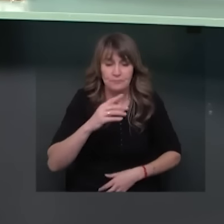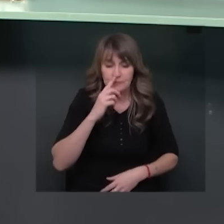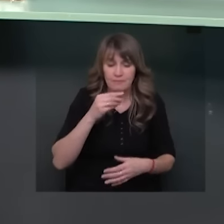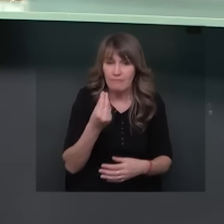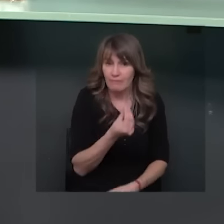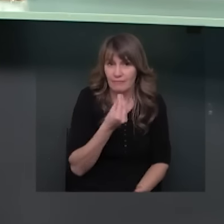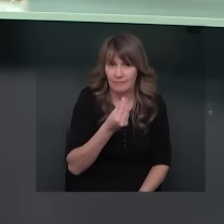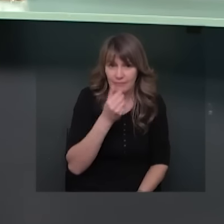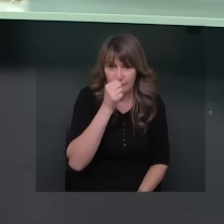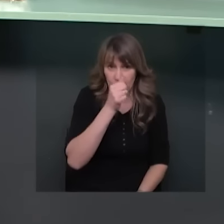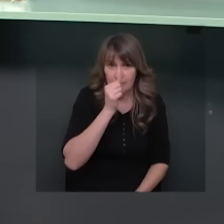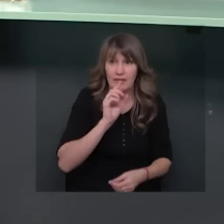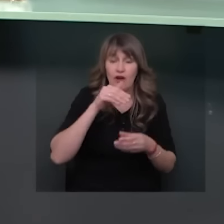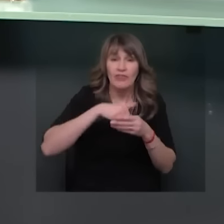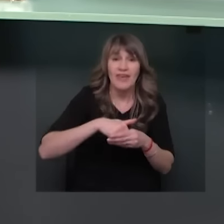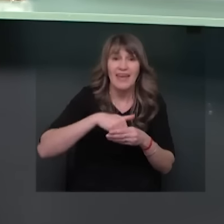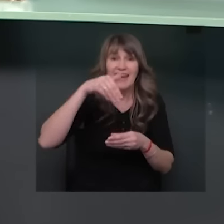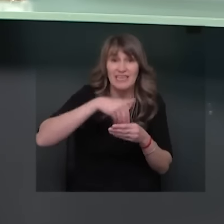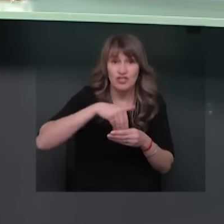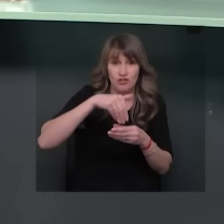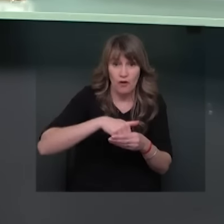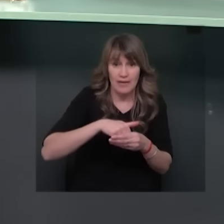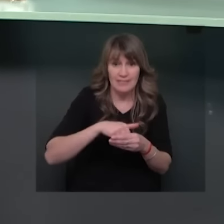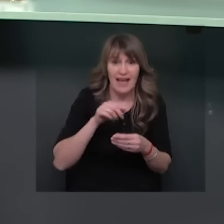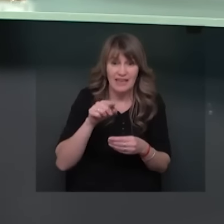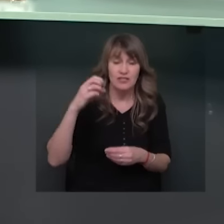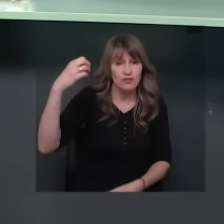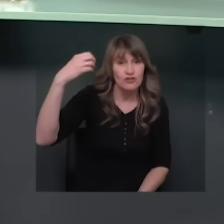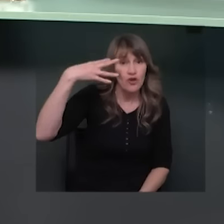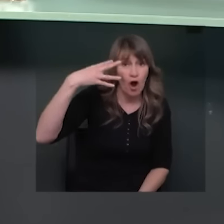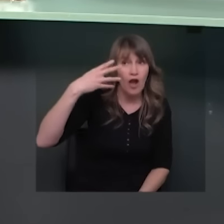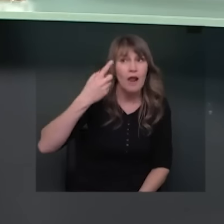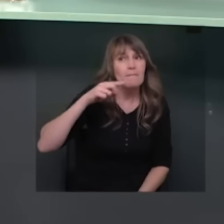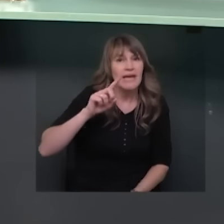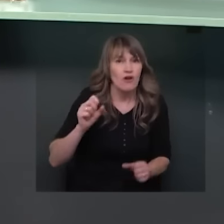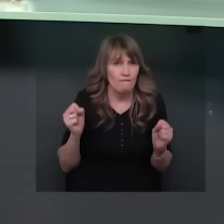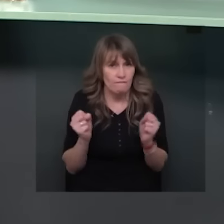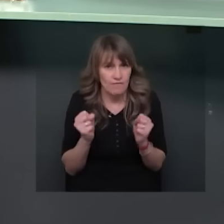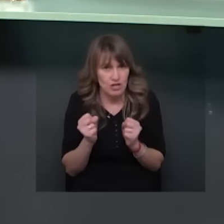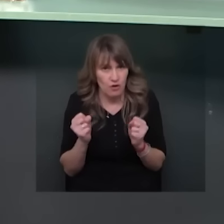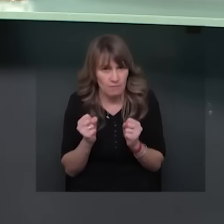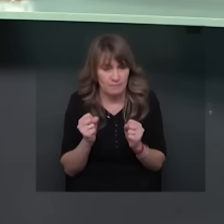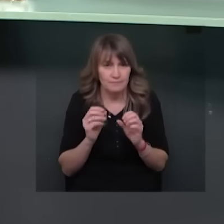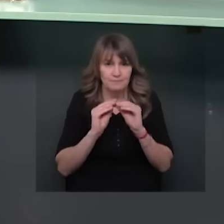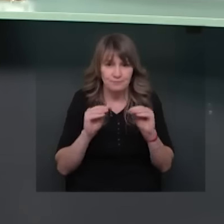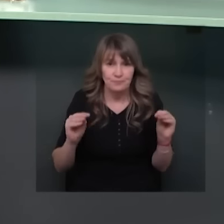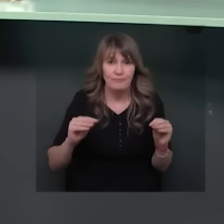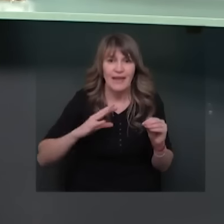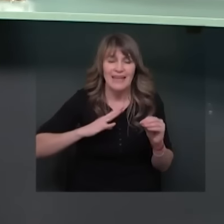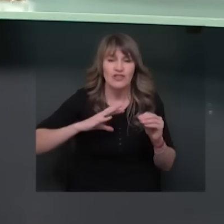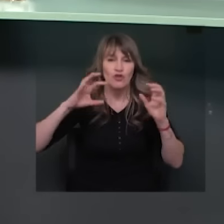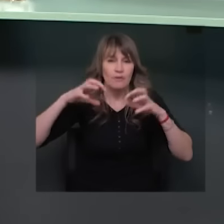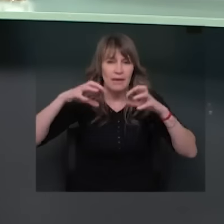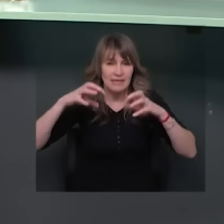en el que se realizarán las elecciones internas estará soleado y frío e informan que habrá tormentas